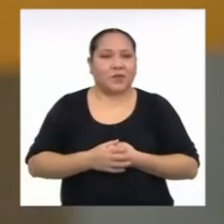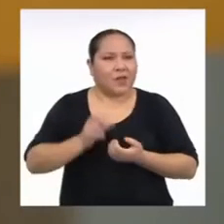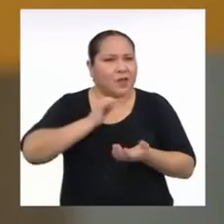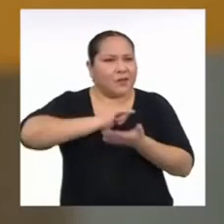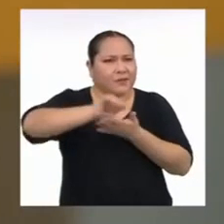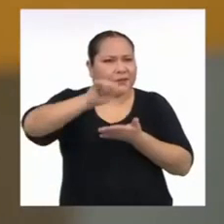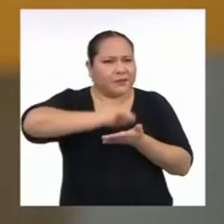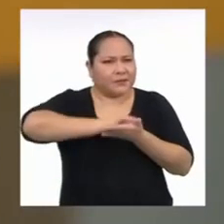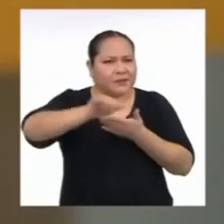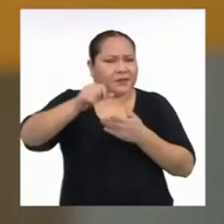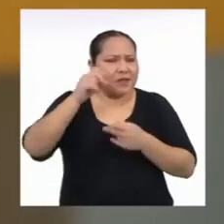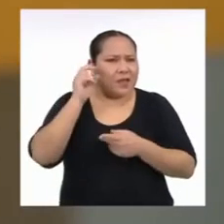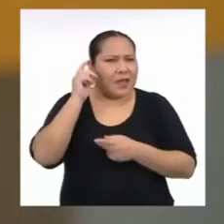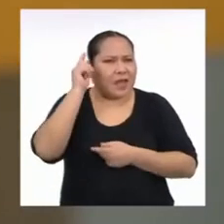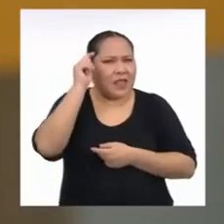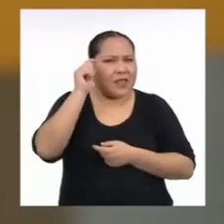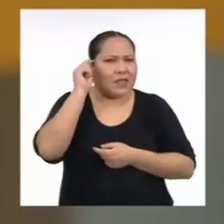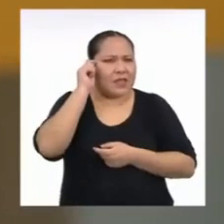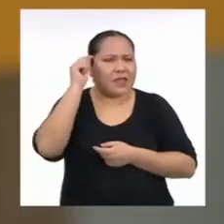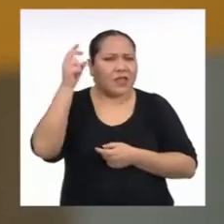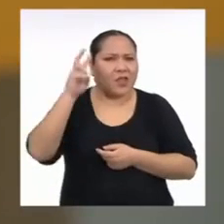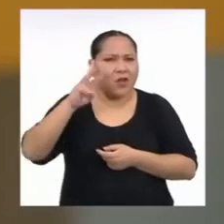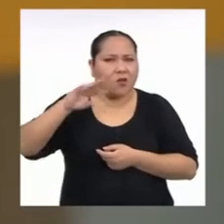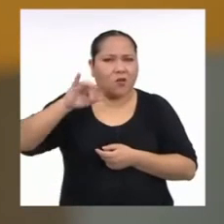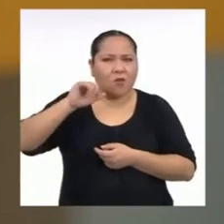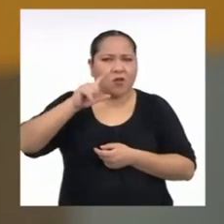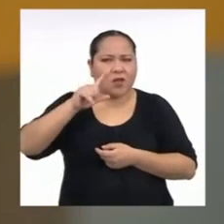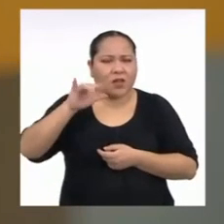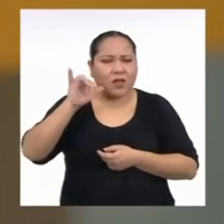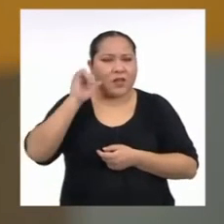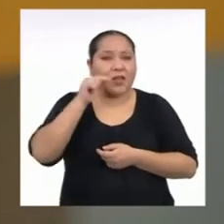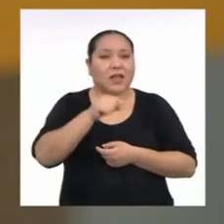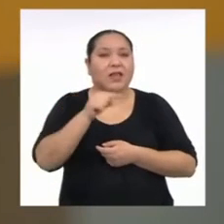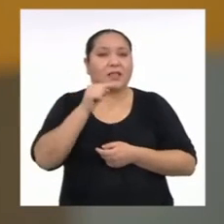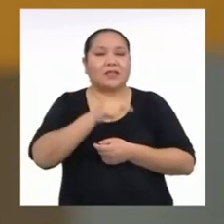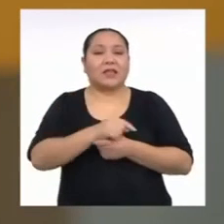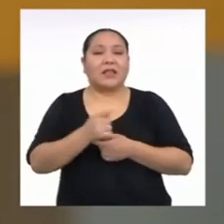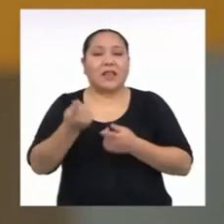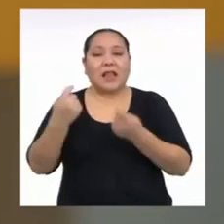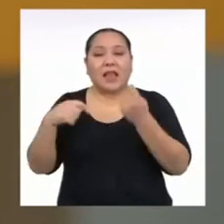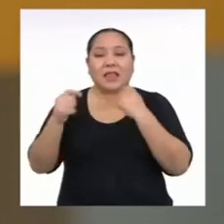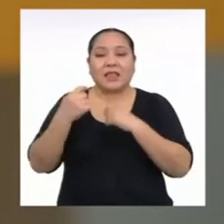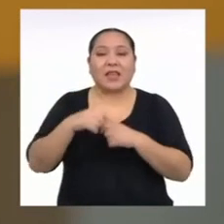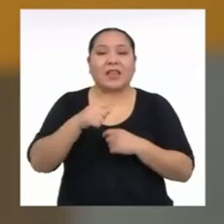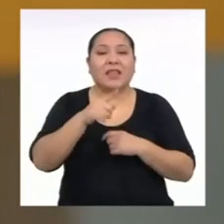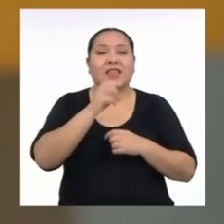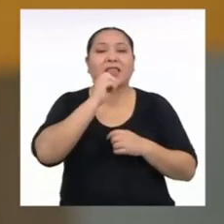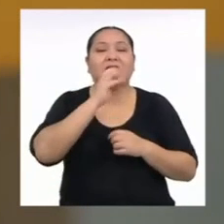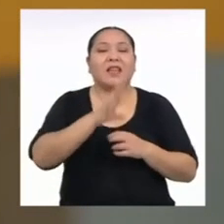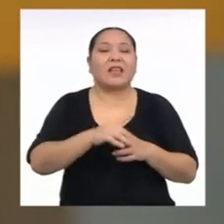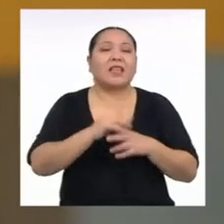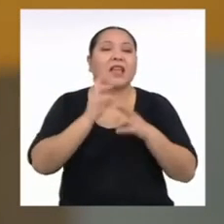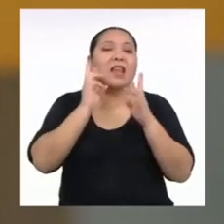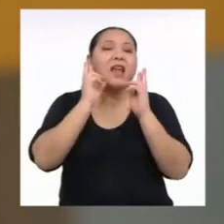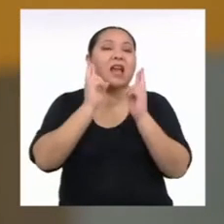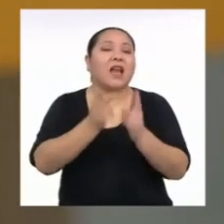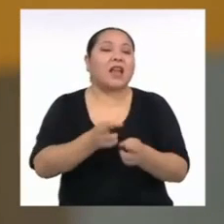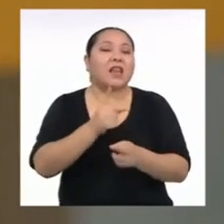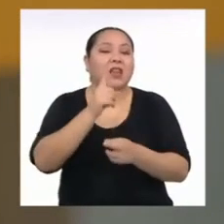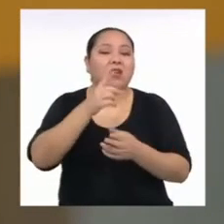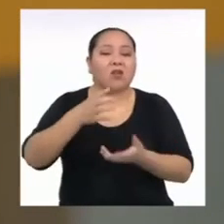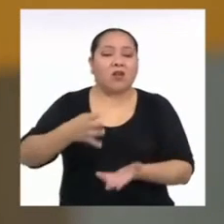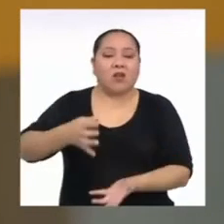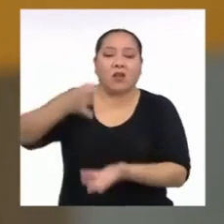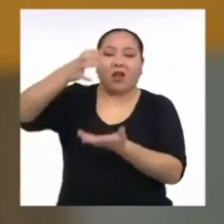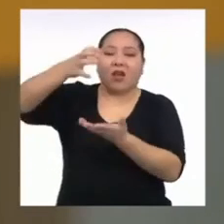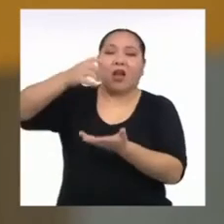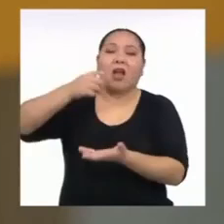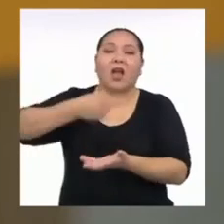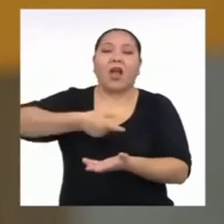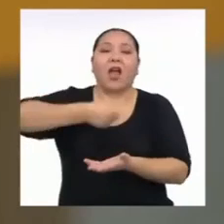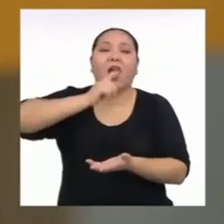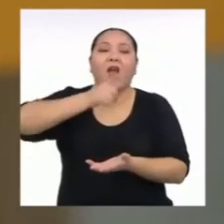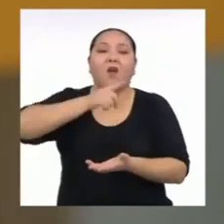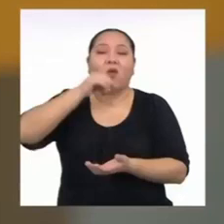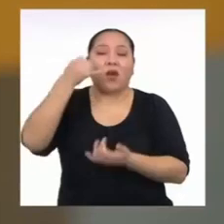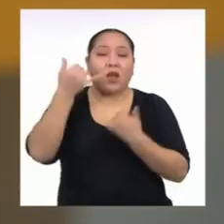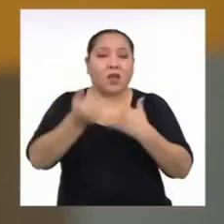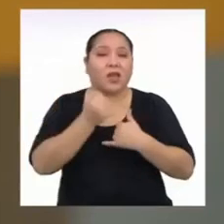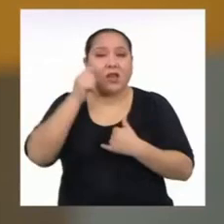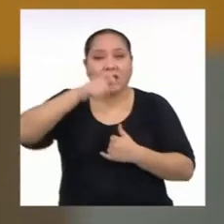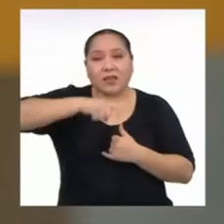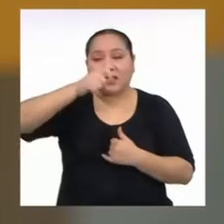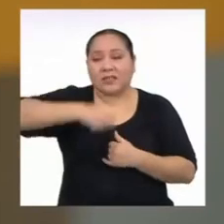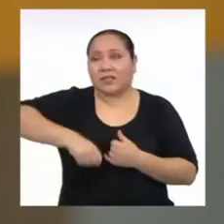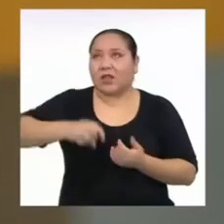¿Mensajeando al tío Willy? ¿Al de la bodega? Dile que te regale un bidón de agua, que a partir de ahora vas a